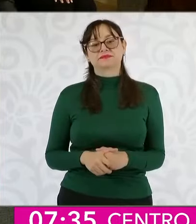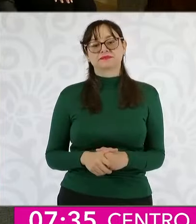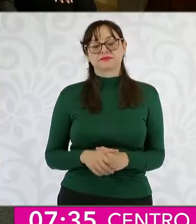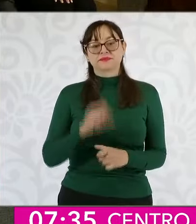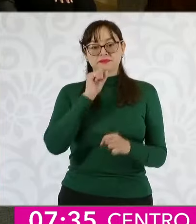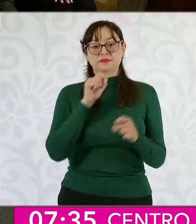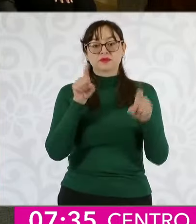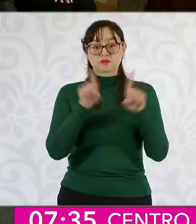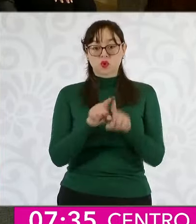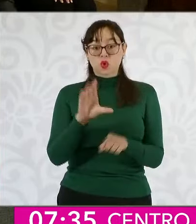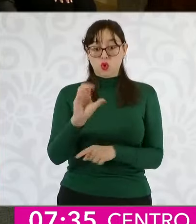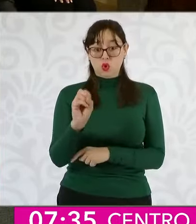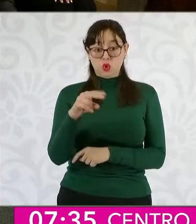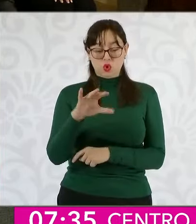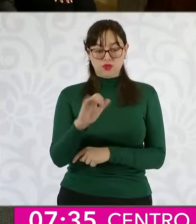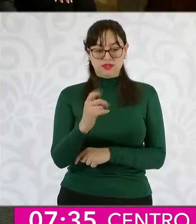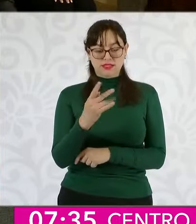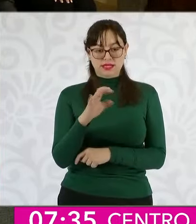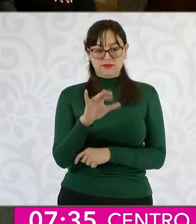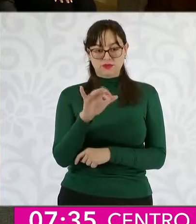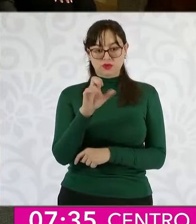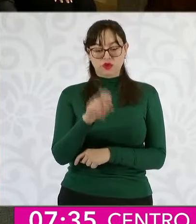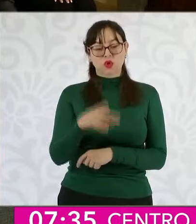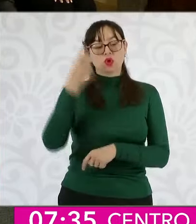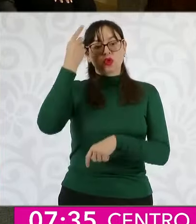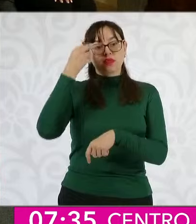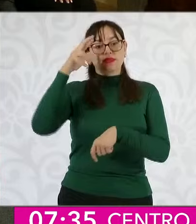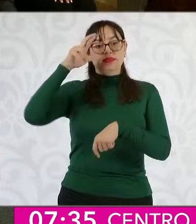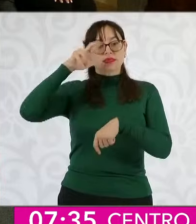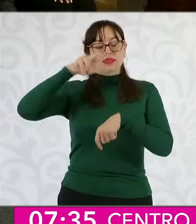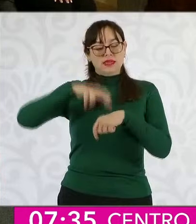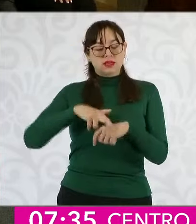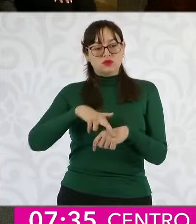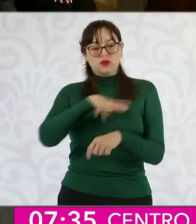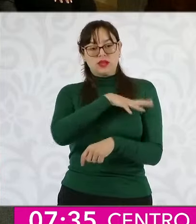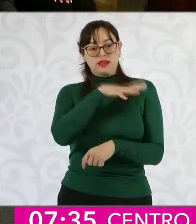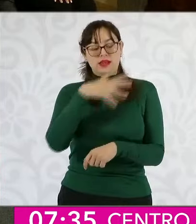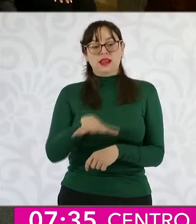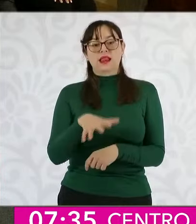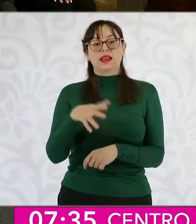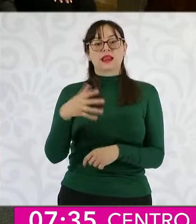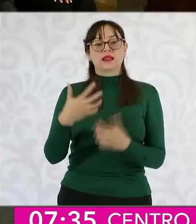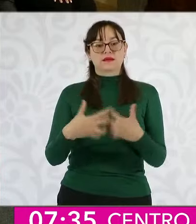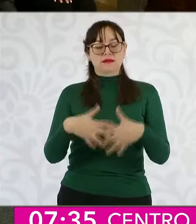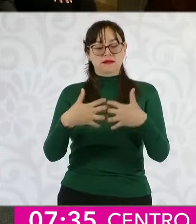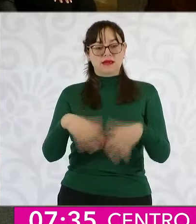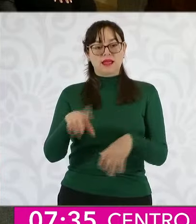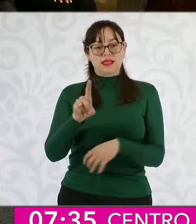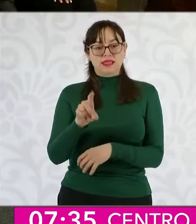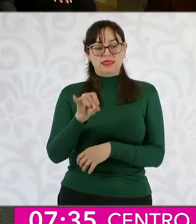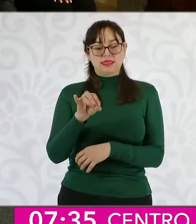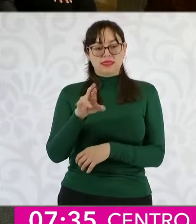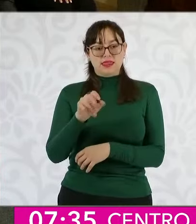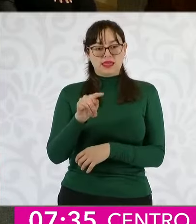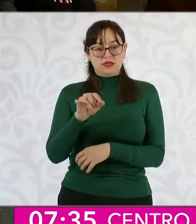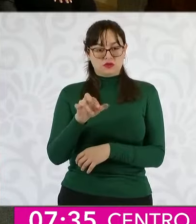Concepción Miranda Patiño, directora general de Miraplastec. El ingeniero José Chapur